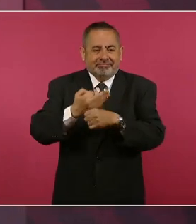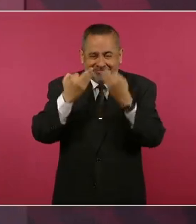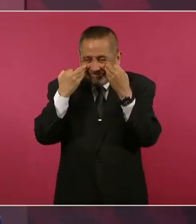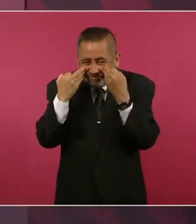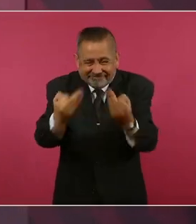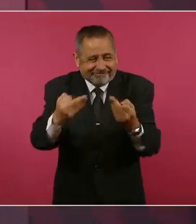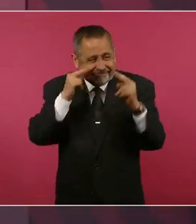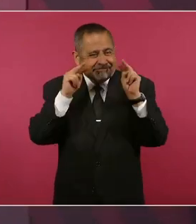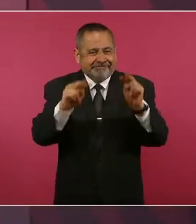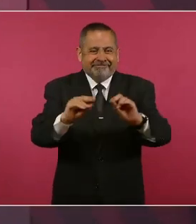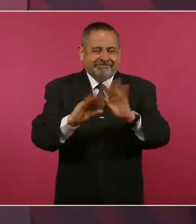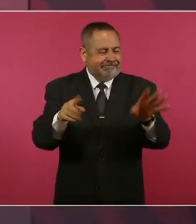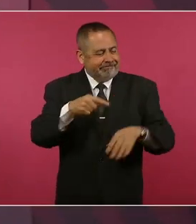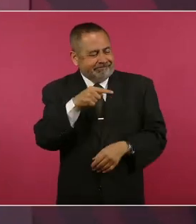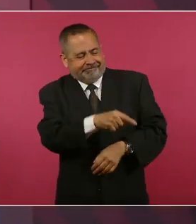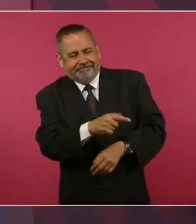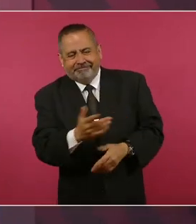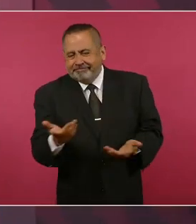porque